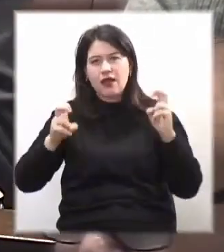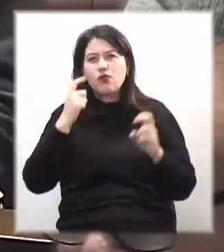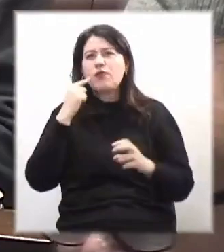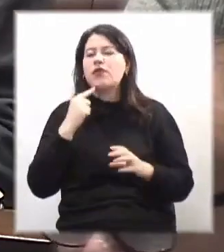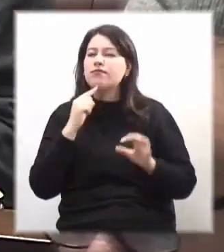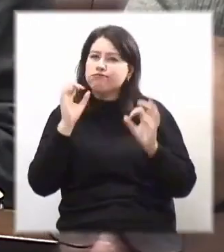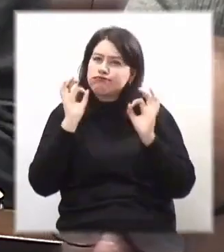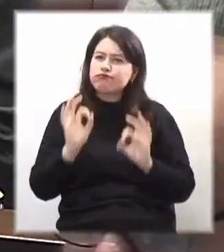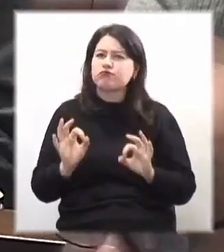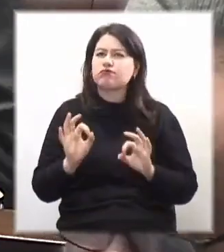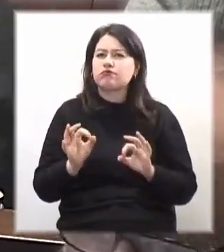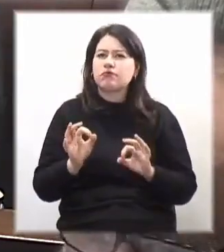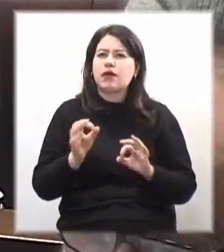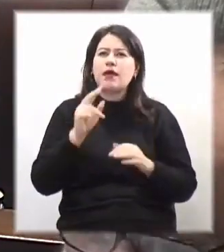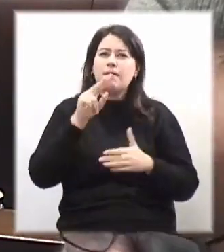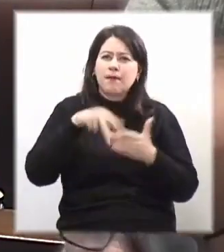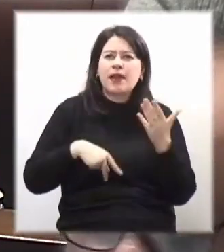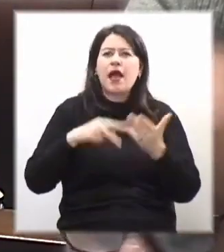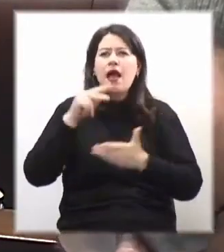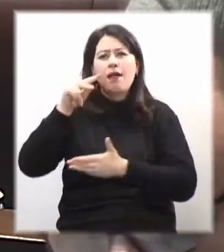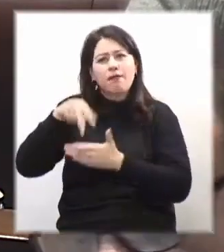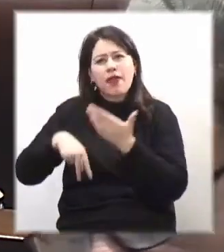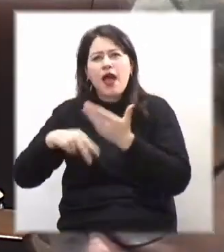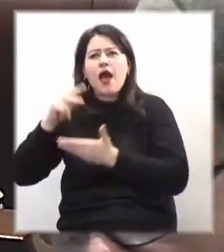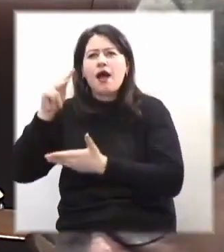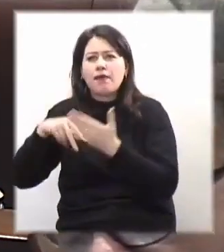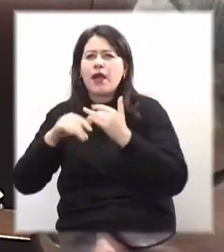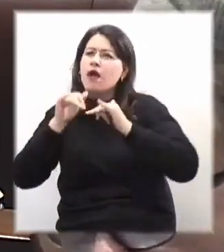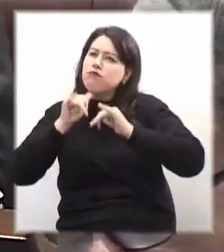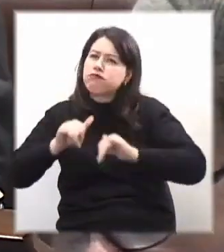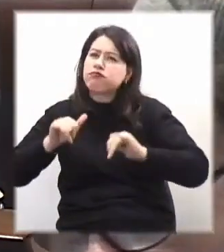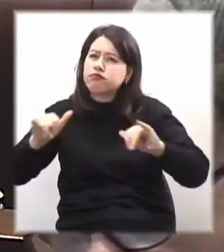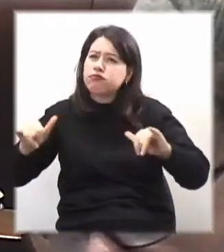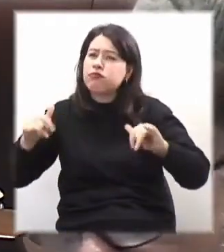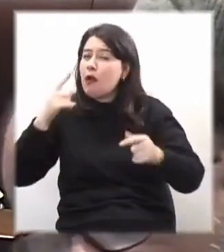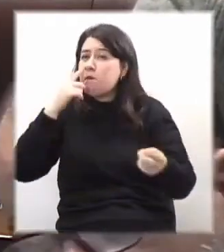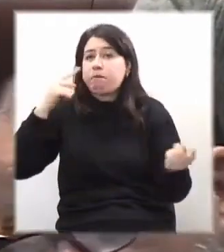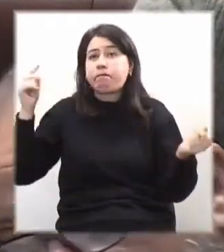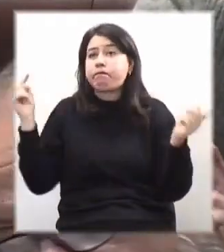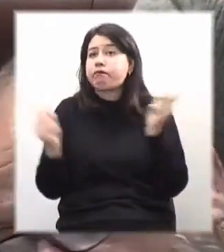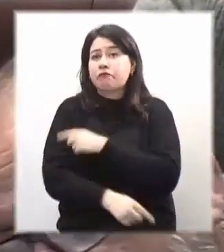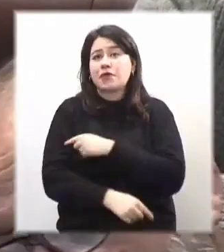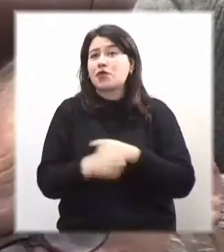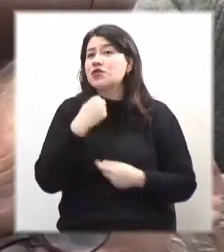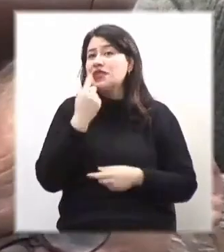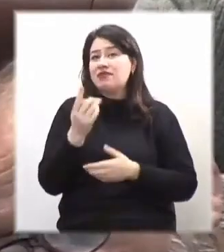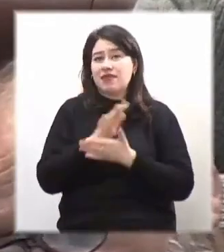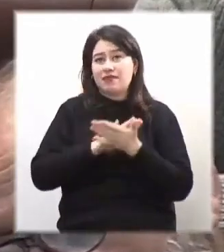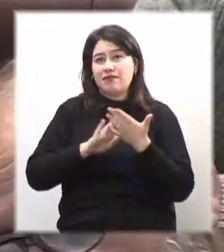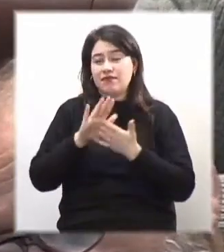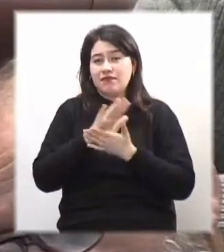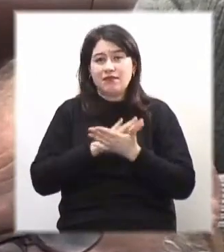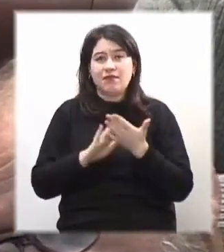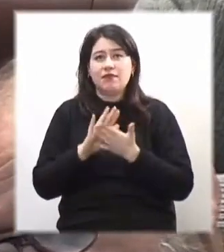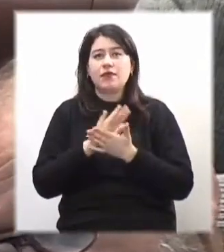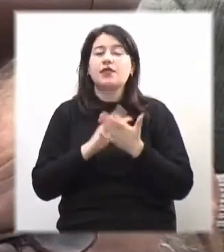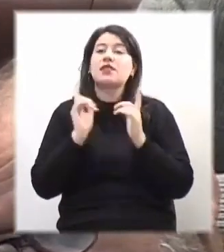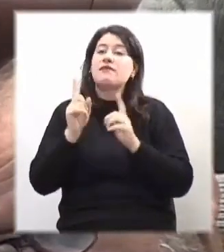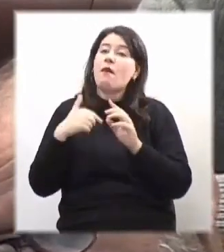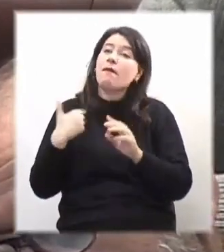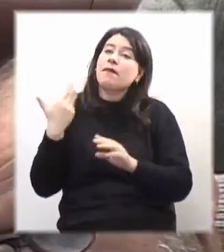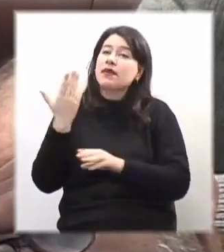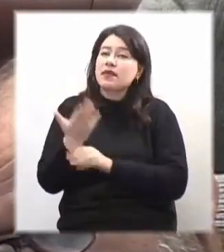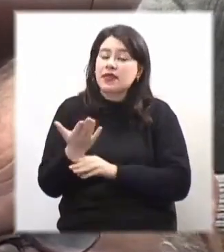concretas vemos que cada plan que se anuncia tiene un efecto inverso le tenemos que solicitar